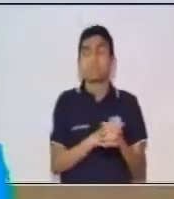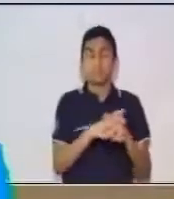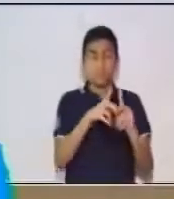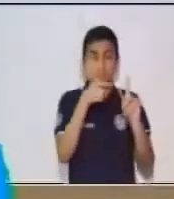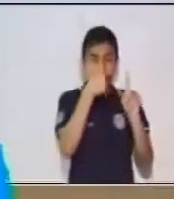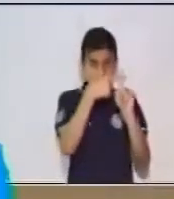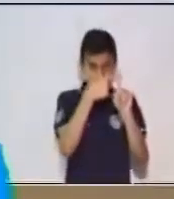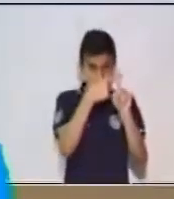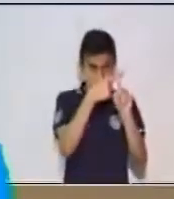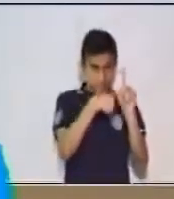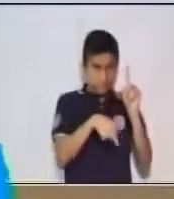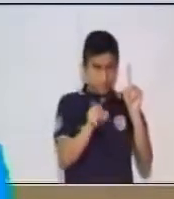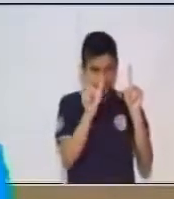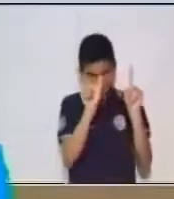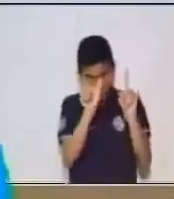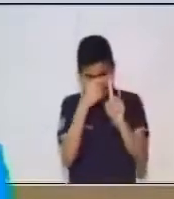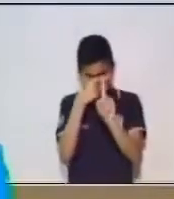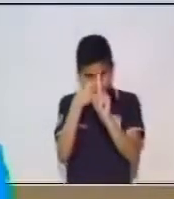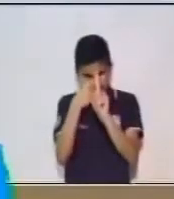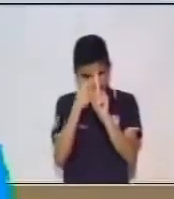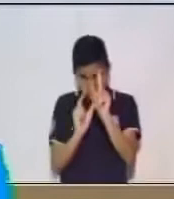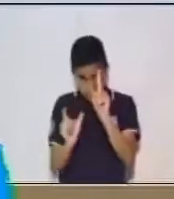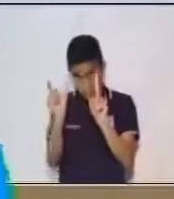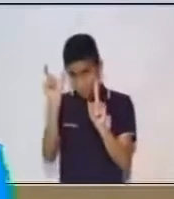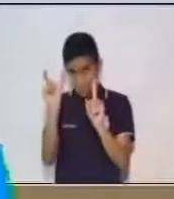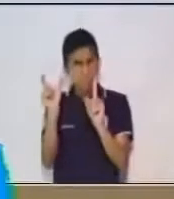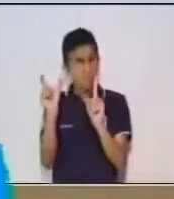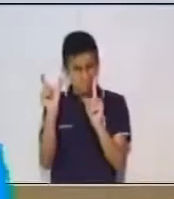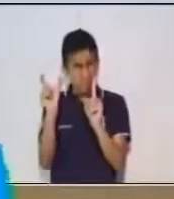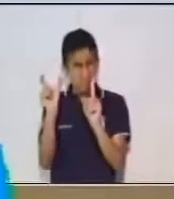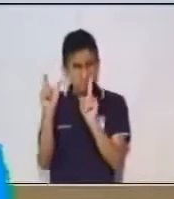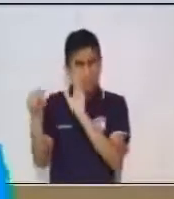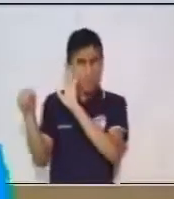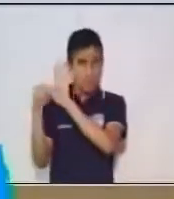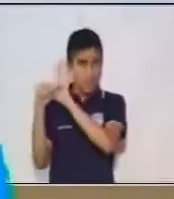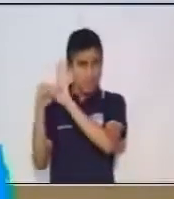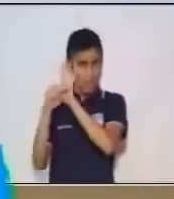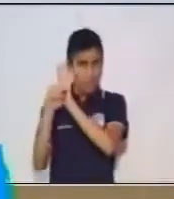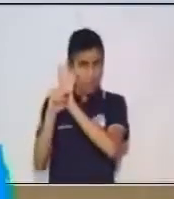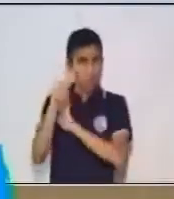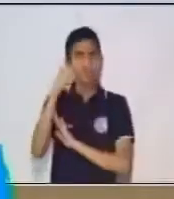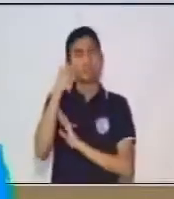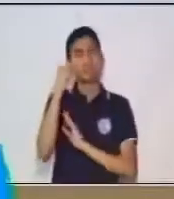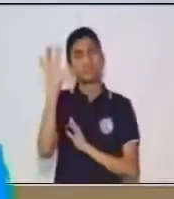positivo, el segundo término es positivo y el tercer término es negativo.